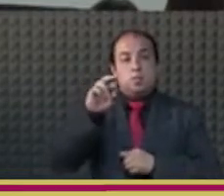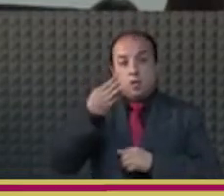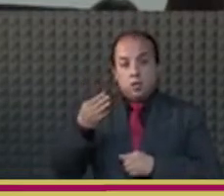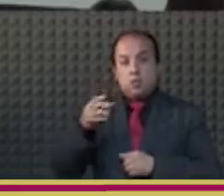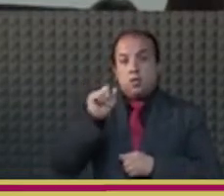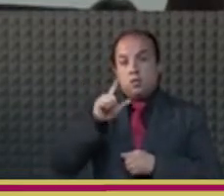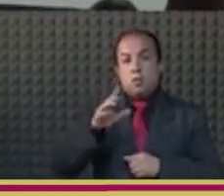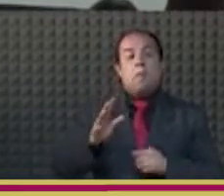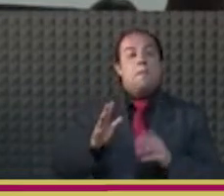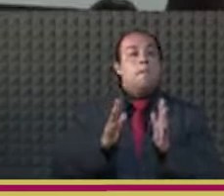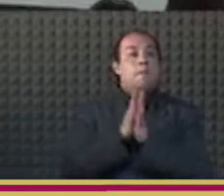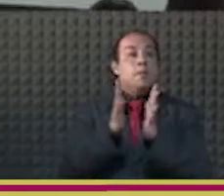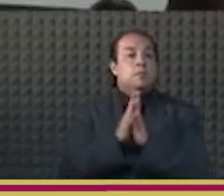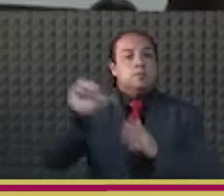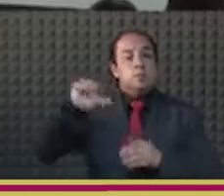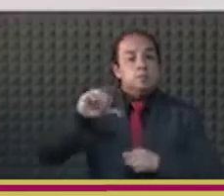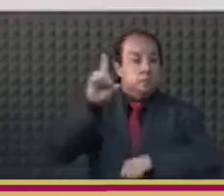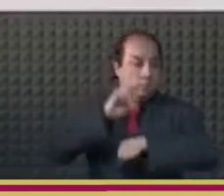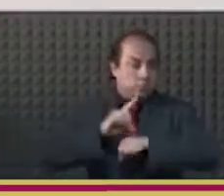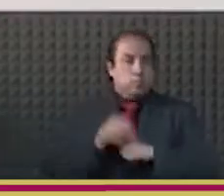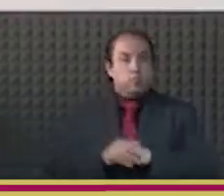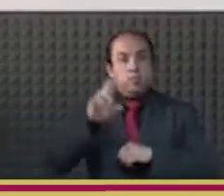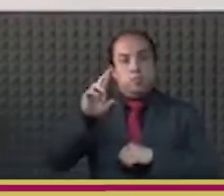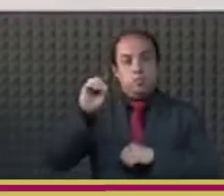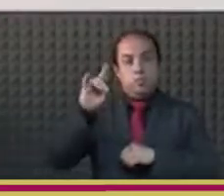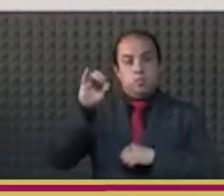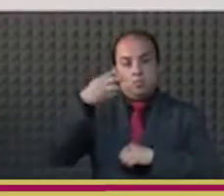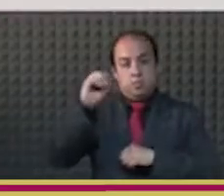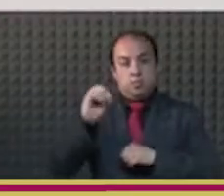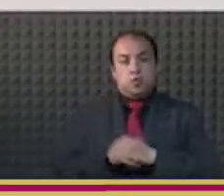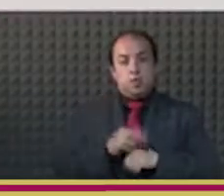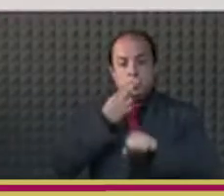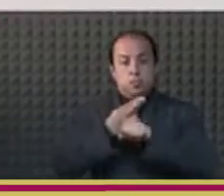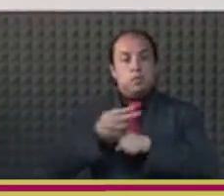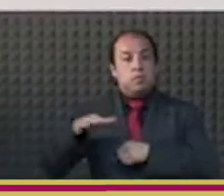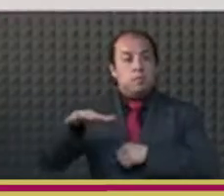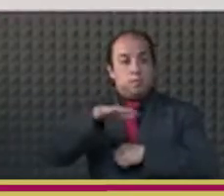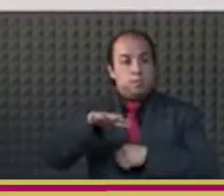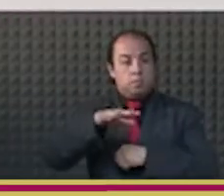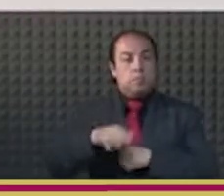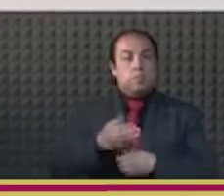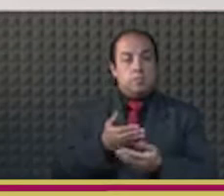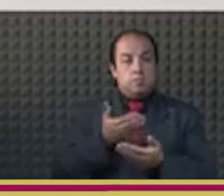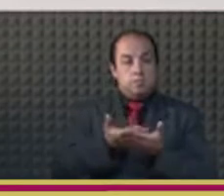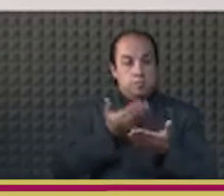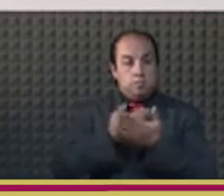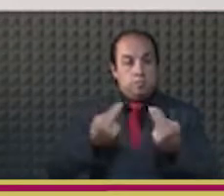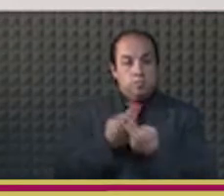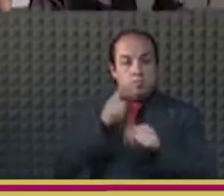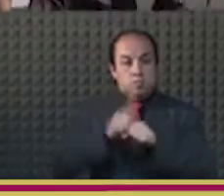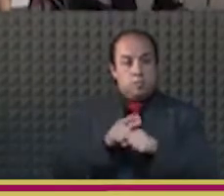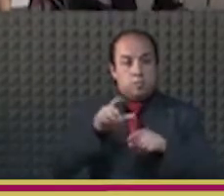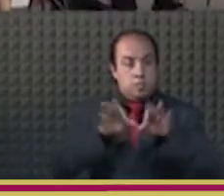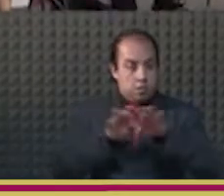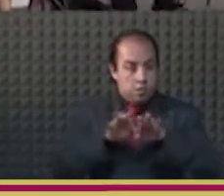la colaboración en este día. Rodrigo Ramírez Quintana, titular de la Unidad del Servicio Nacional de Empleo.